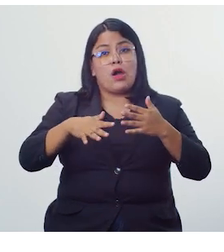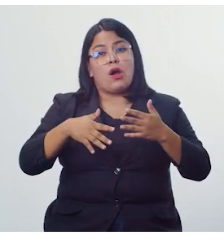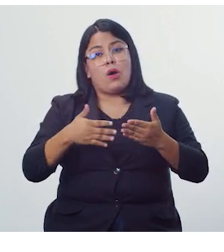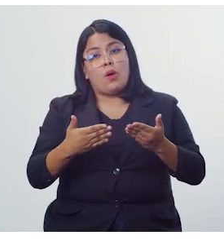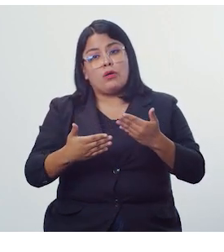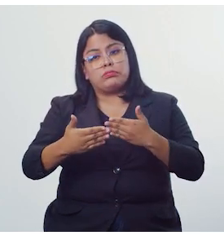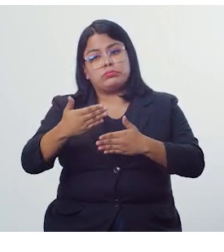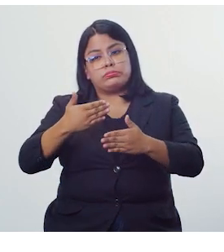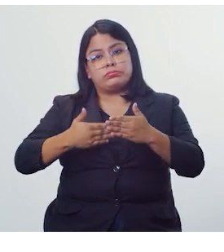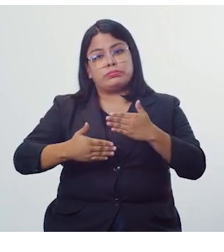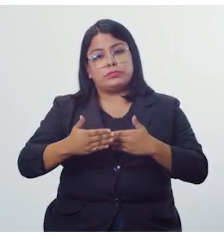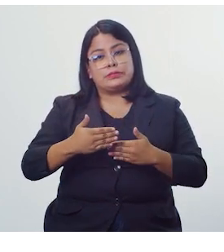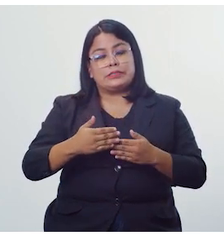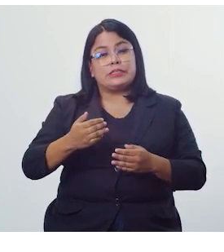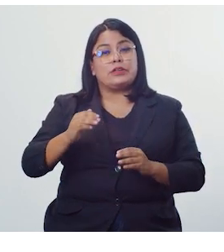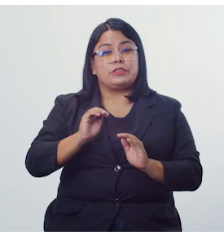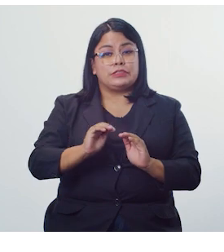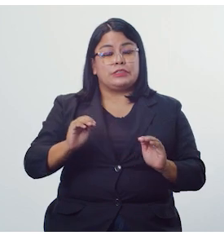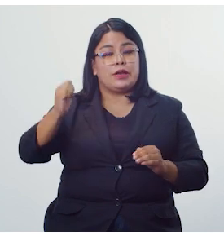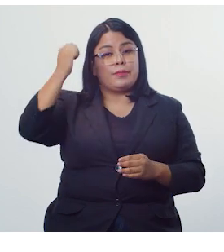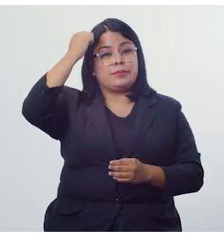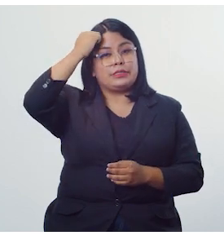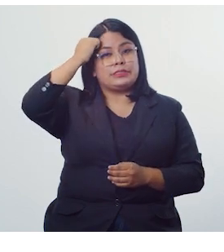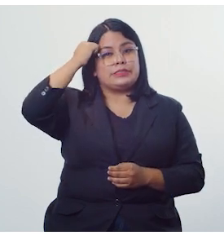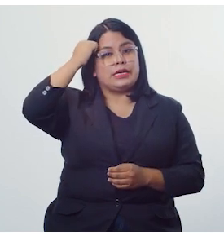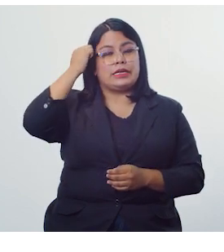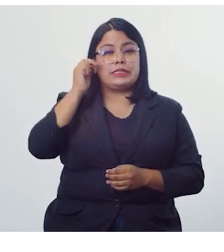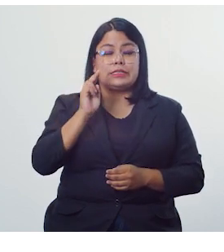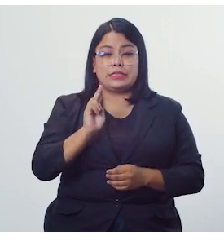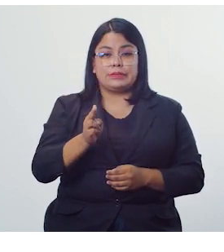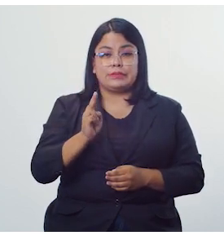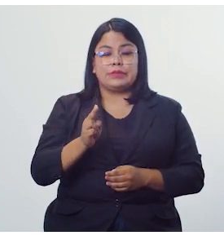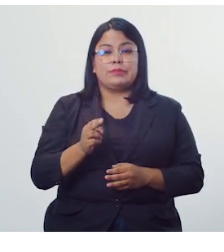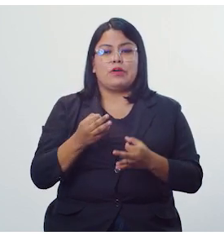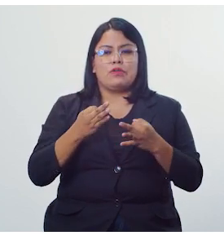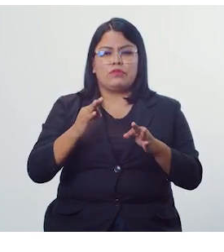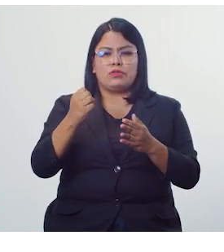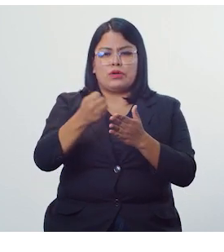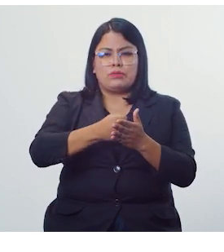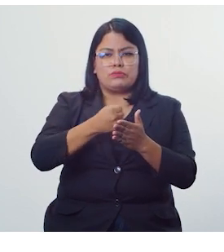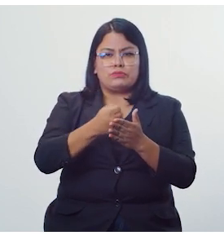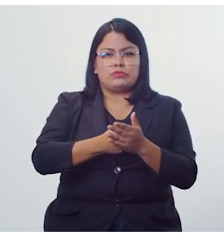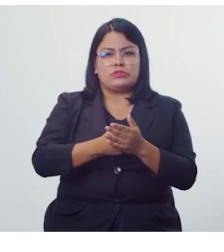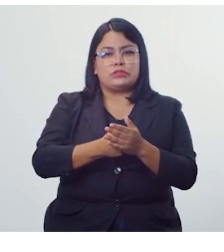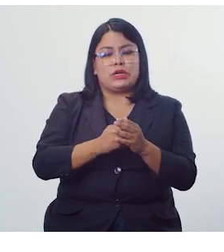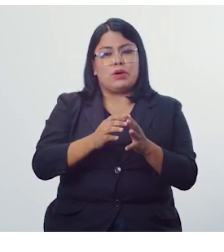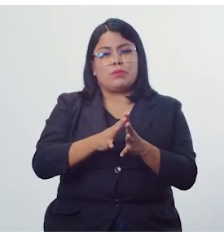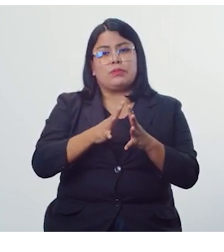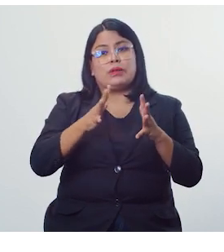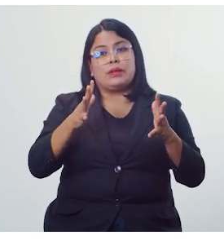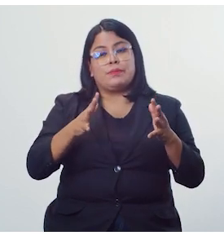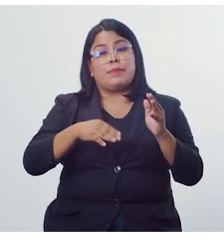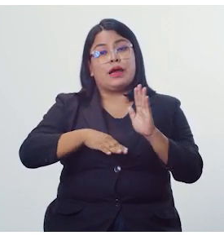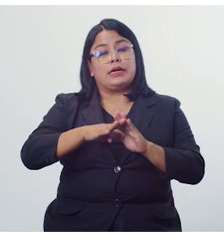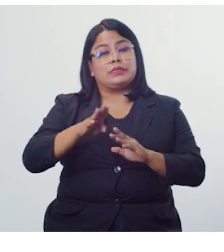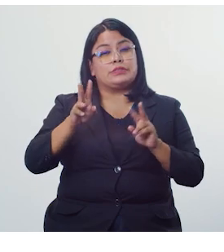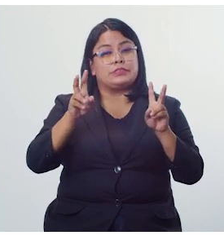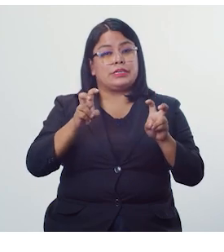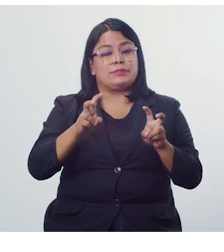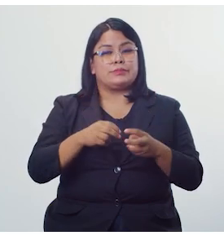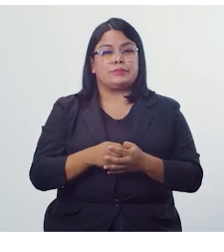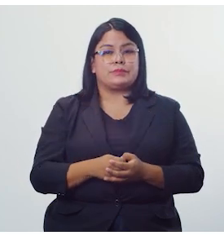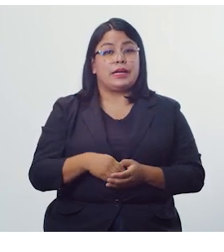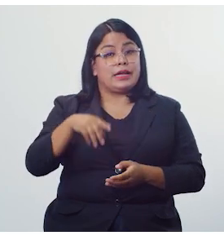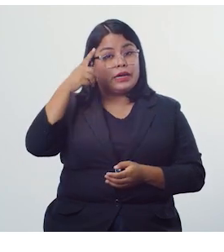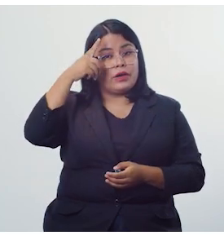o retrocesos que tenga el niño en los aprendizajes y así poder hacer un refuerzo o ampliar ciertos contenidos.